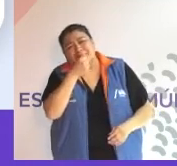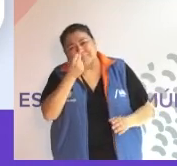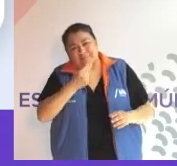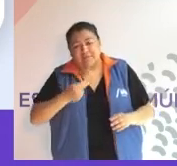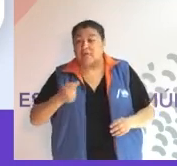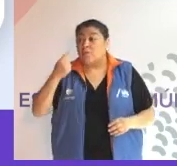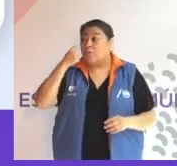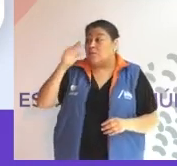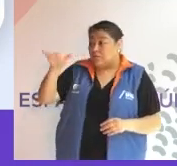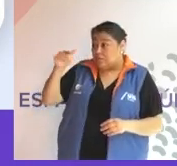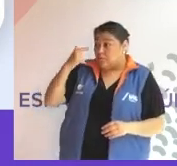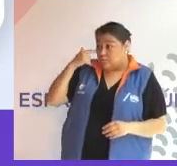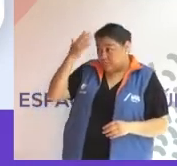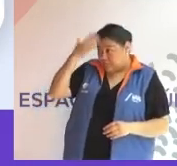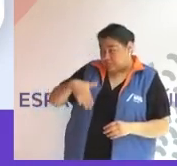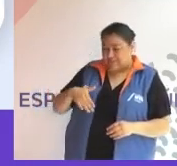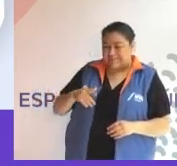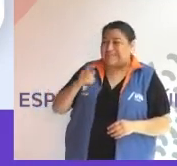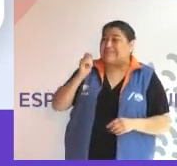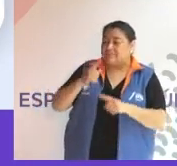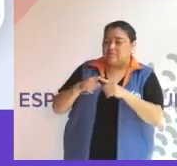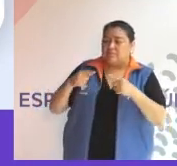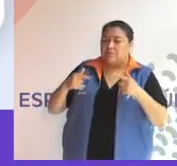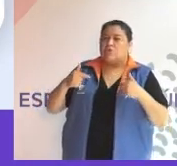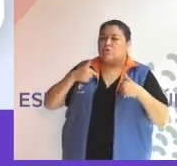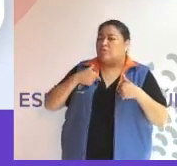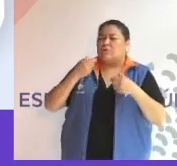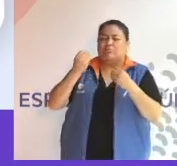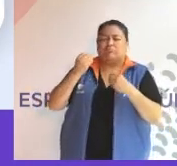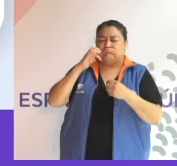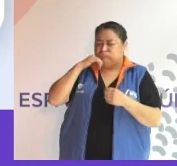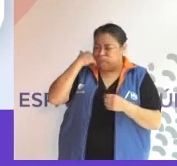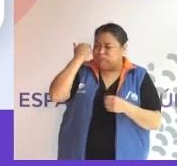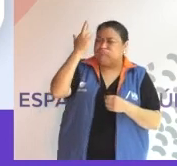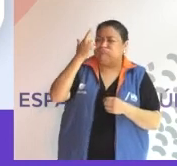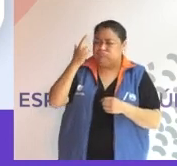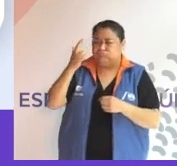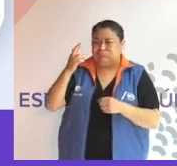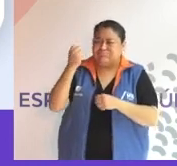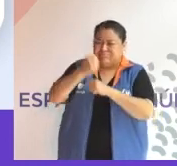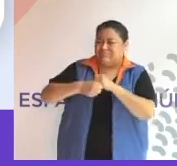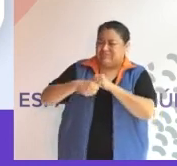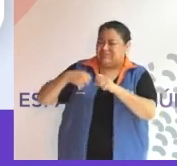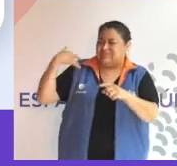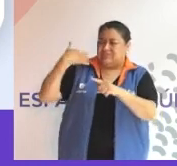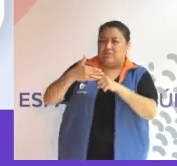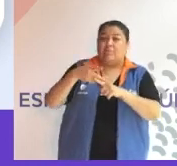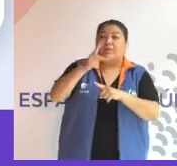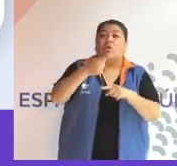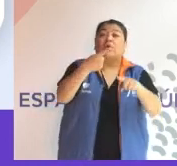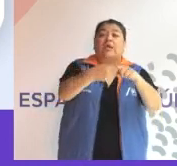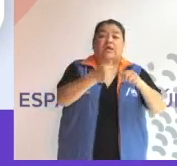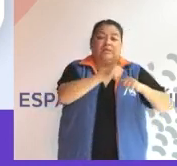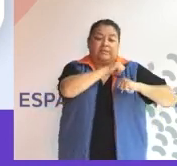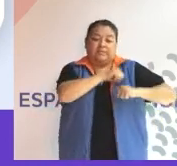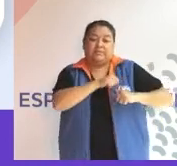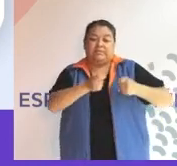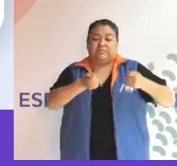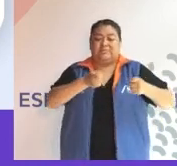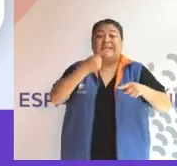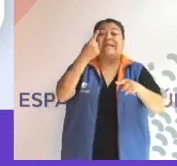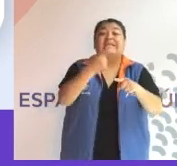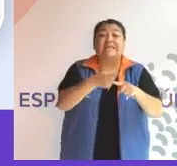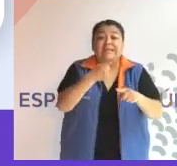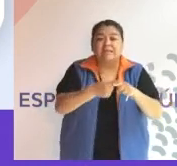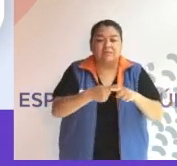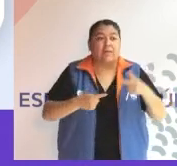Uno de los aspectos que yo he sido voluntario mucho tiempo es el perfil del coordinador. Eso es básico. Esa